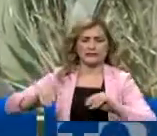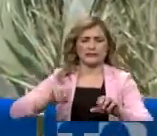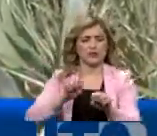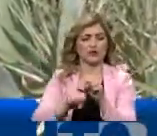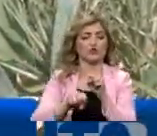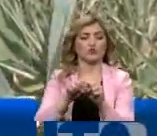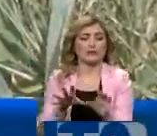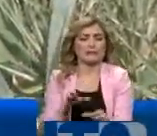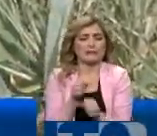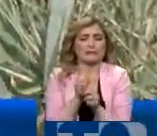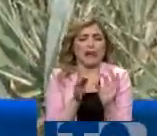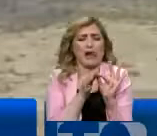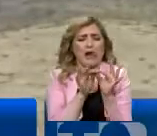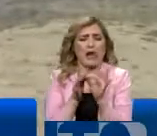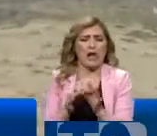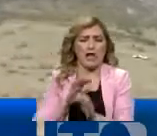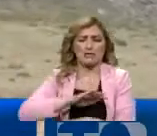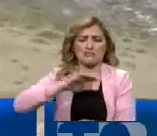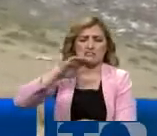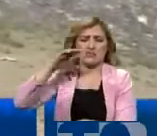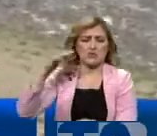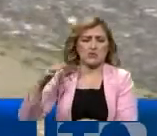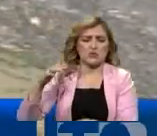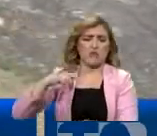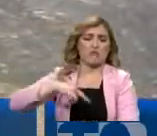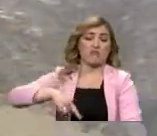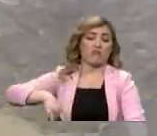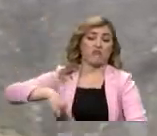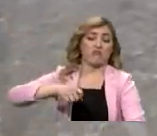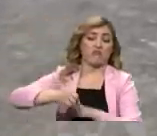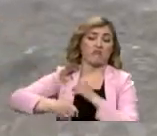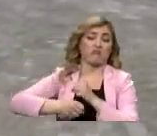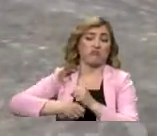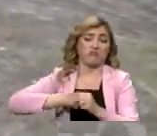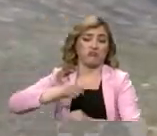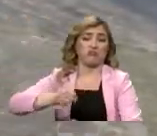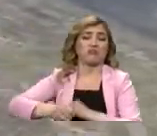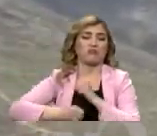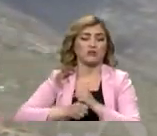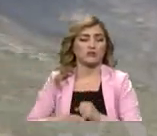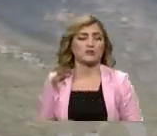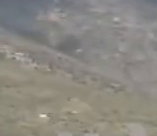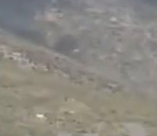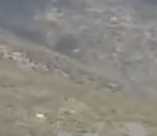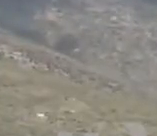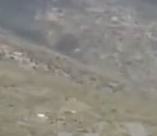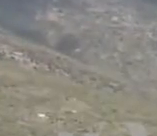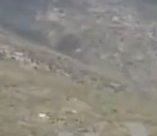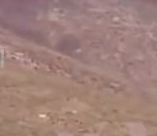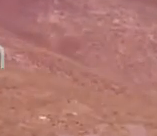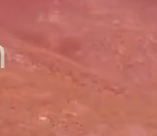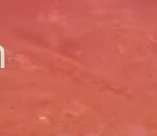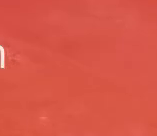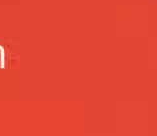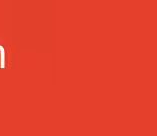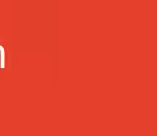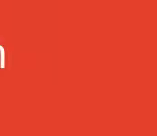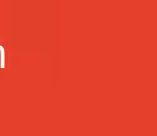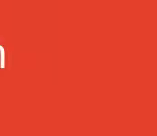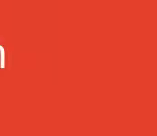la recuperación de este cerro podría tardar muchos años. En Quito, Paul Coello, 24 horas.